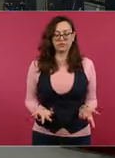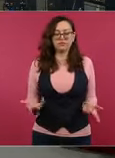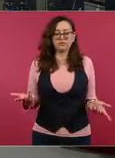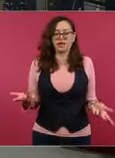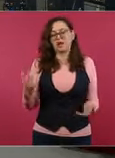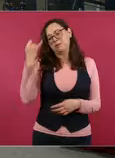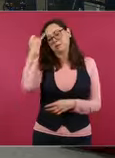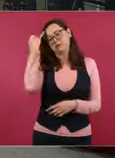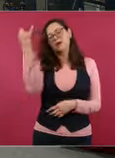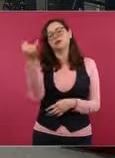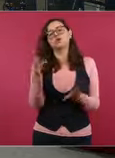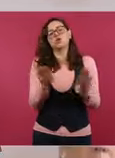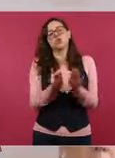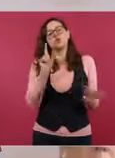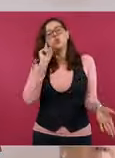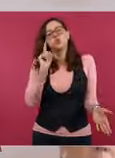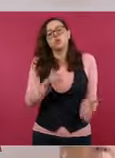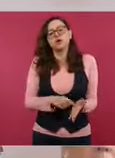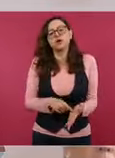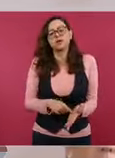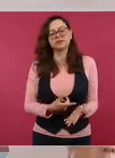llenar un